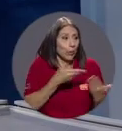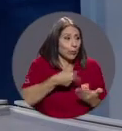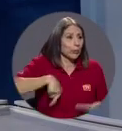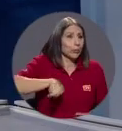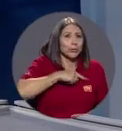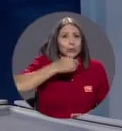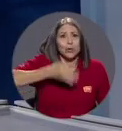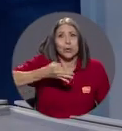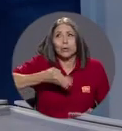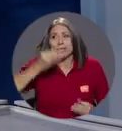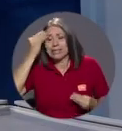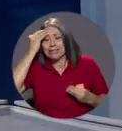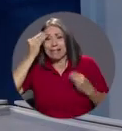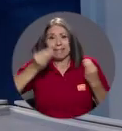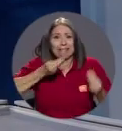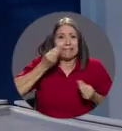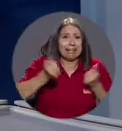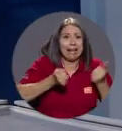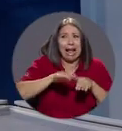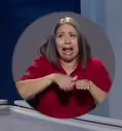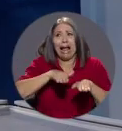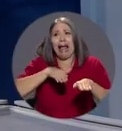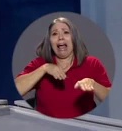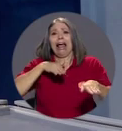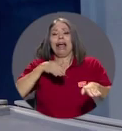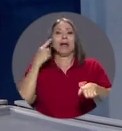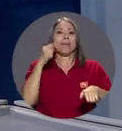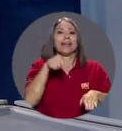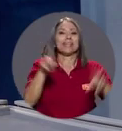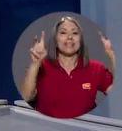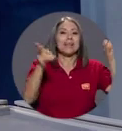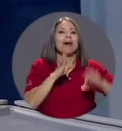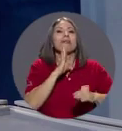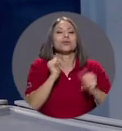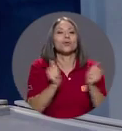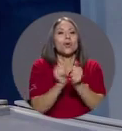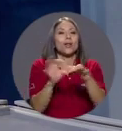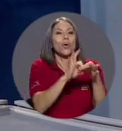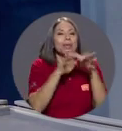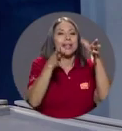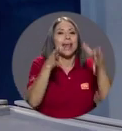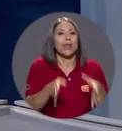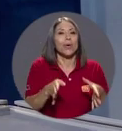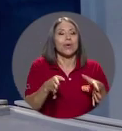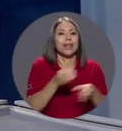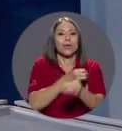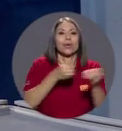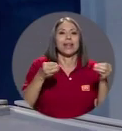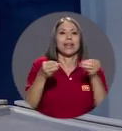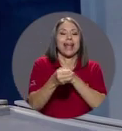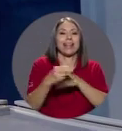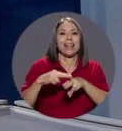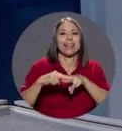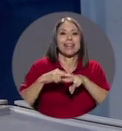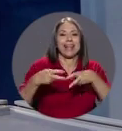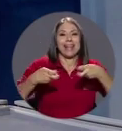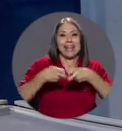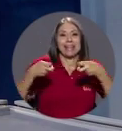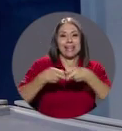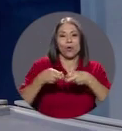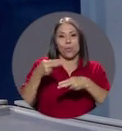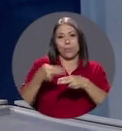y yo y todos nosotros tenemos todos los días. Sobre este tema conversamos con el coordinador de la Unidad Ejecutora del Tren